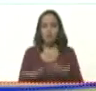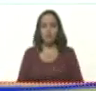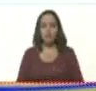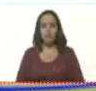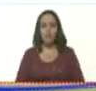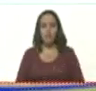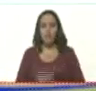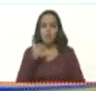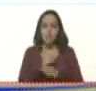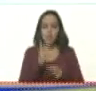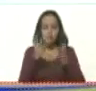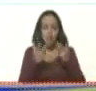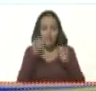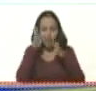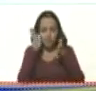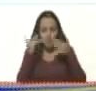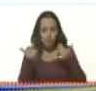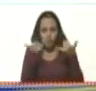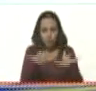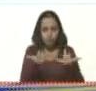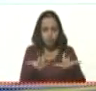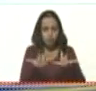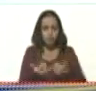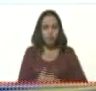ser caliente, calientico tiene que estar el número.